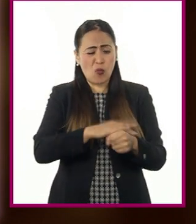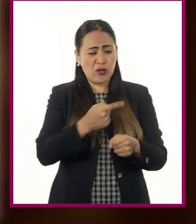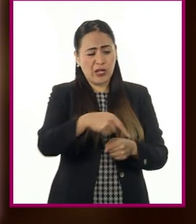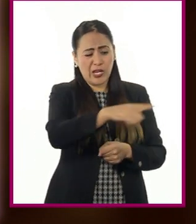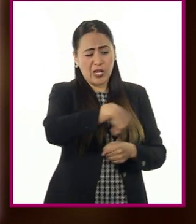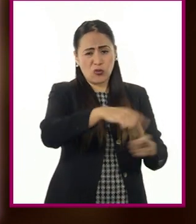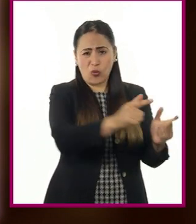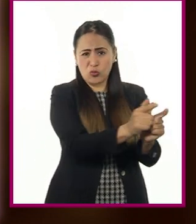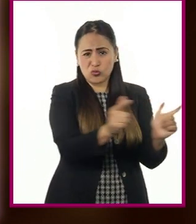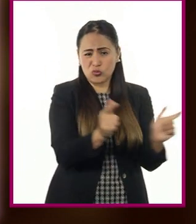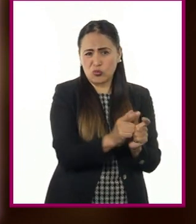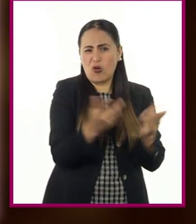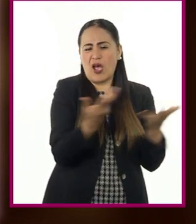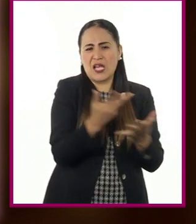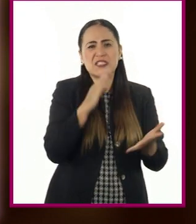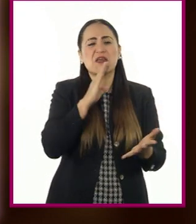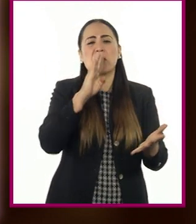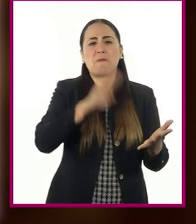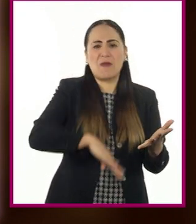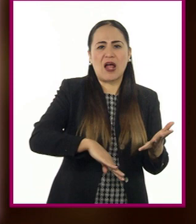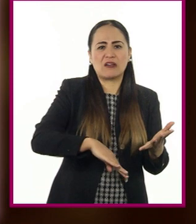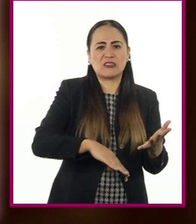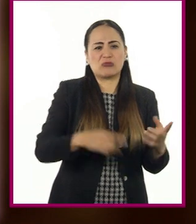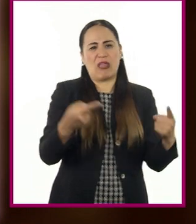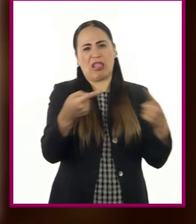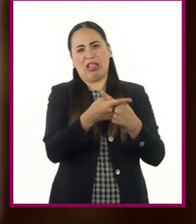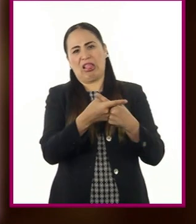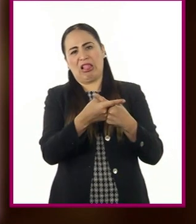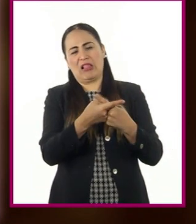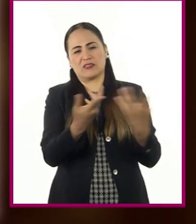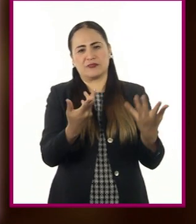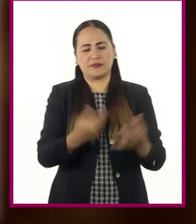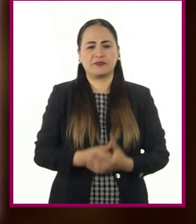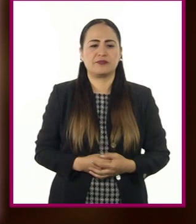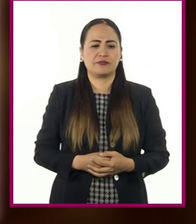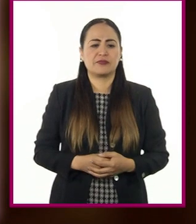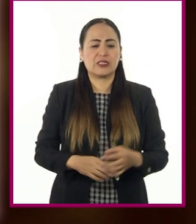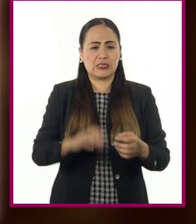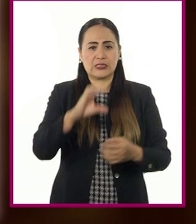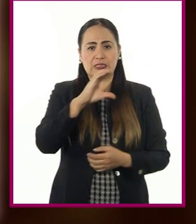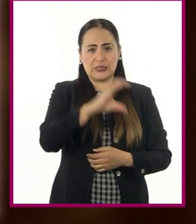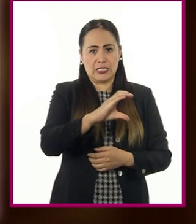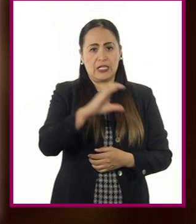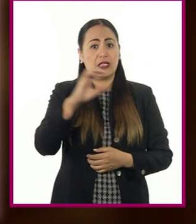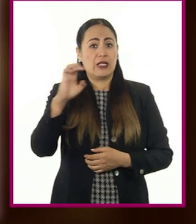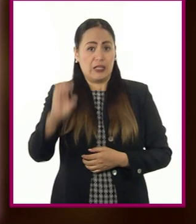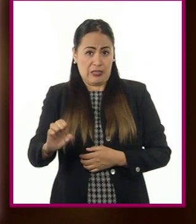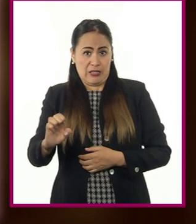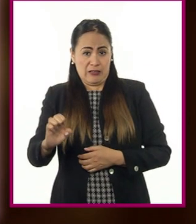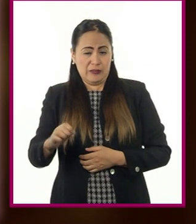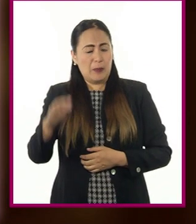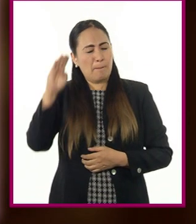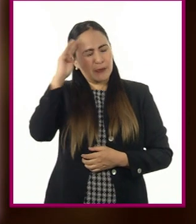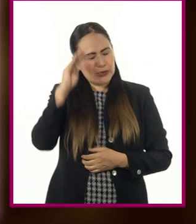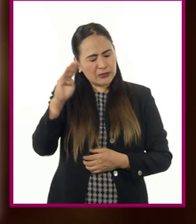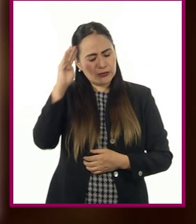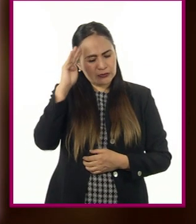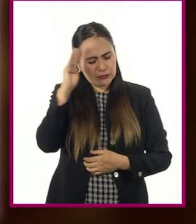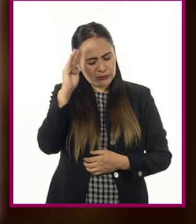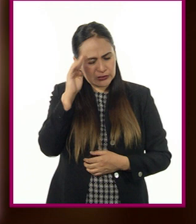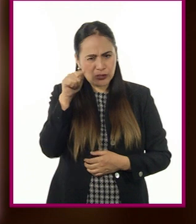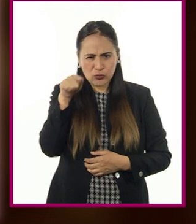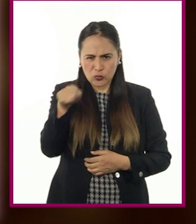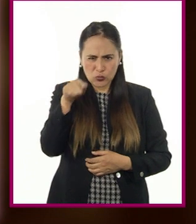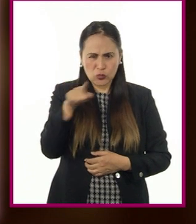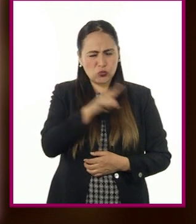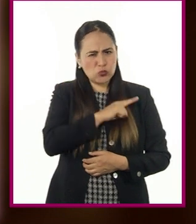han elegido el camino de la violencia. Las opciones C y E te demandan que poseas habilidades para